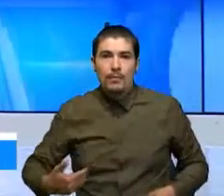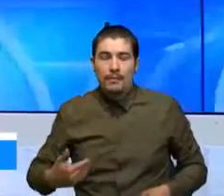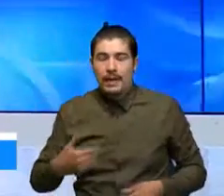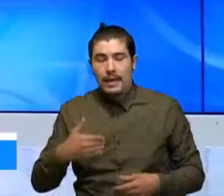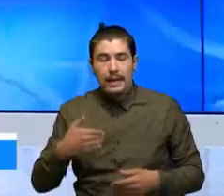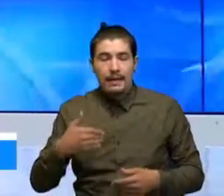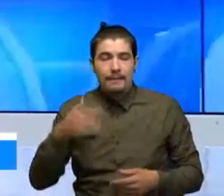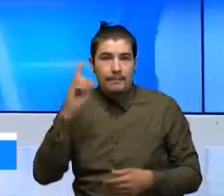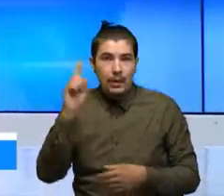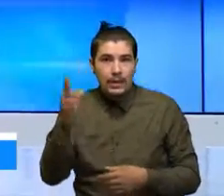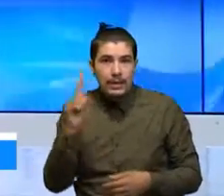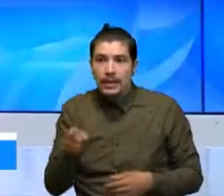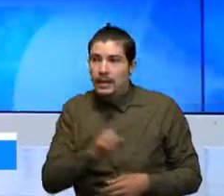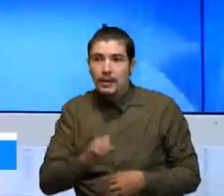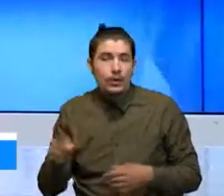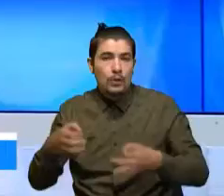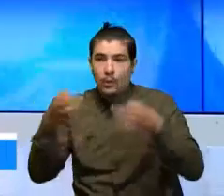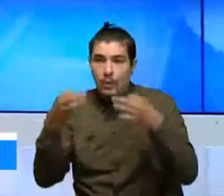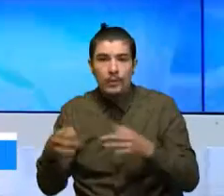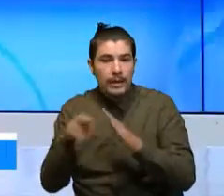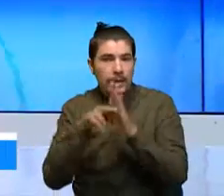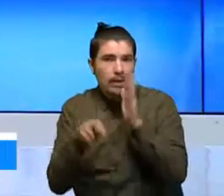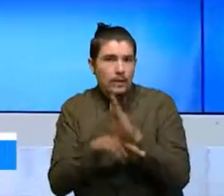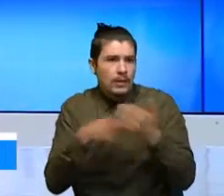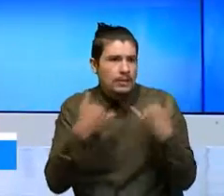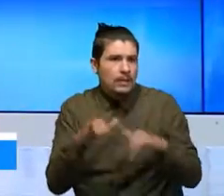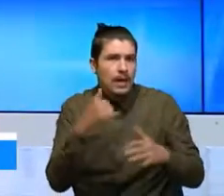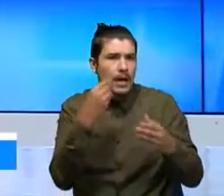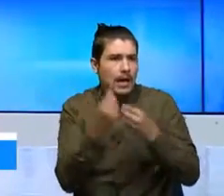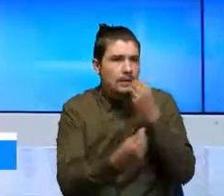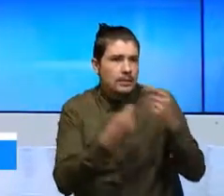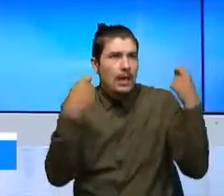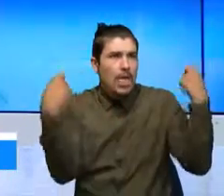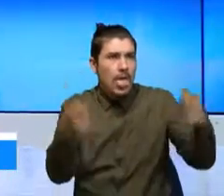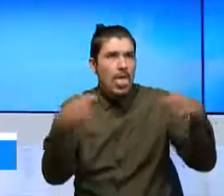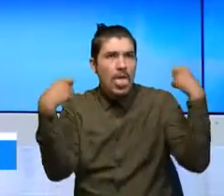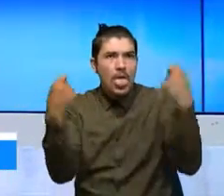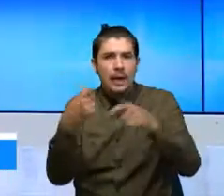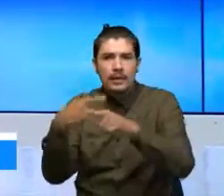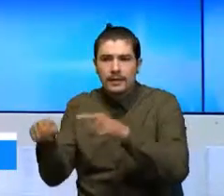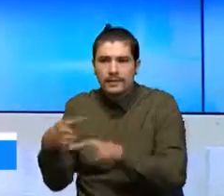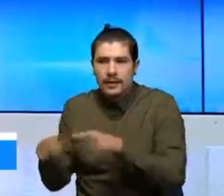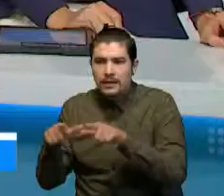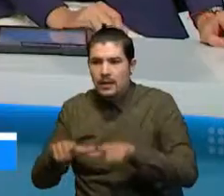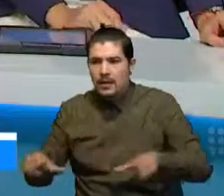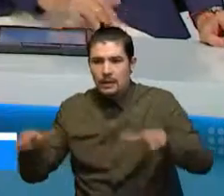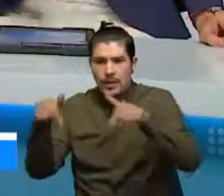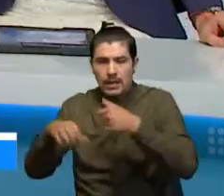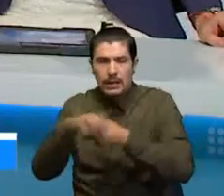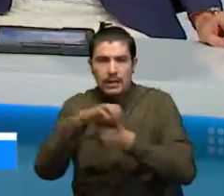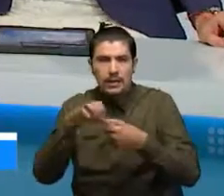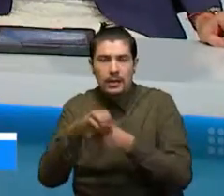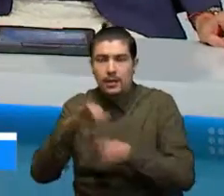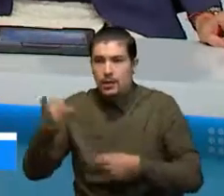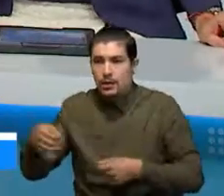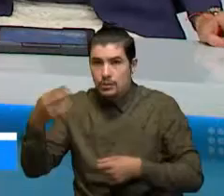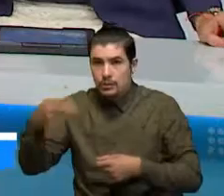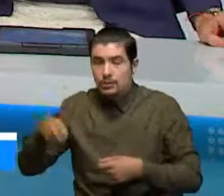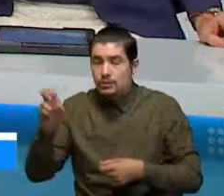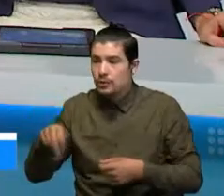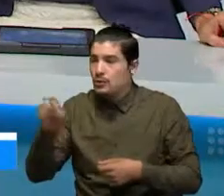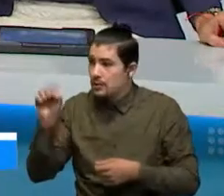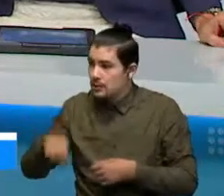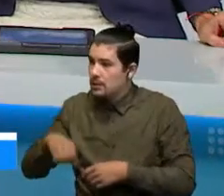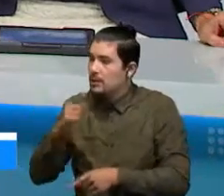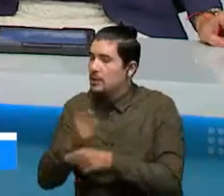comenzaron ya a implementar estrategias de publicidad externas a través de vallas ubicadas en diferentes puntos de la ciudad. John, Cúcuta es una de